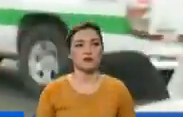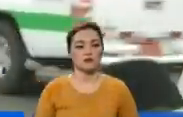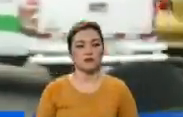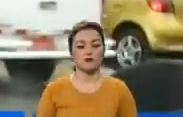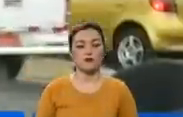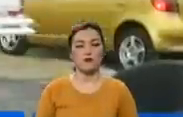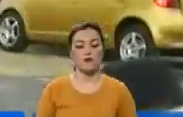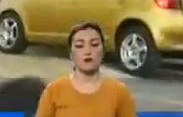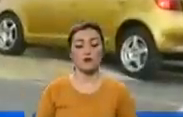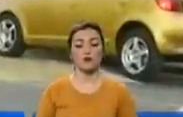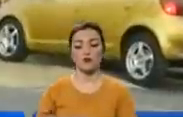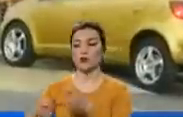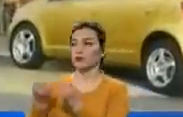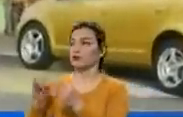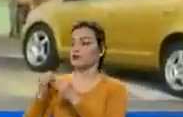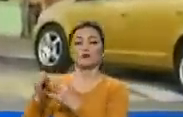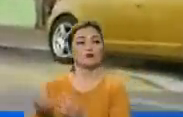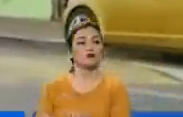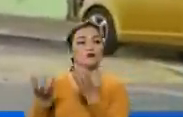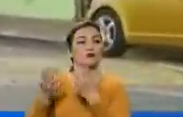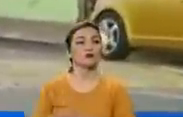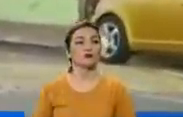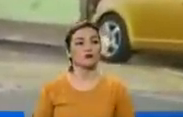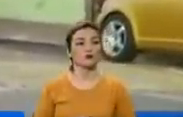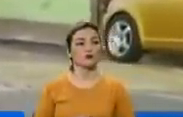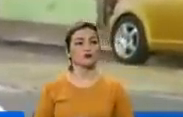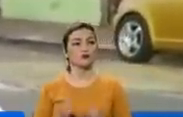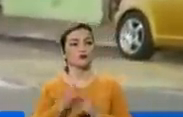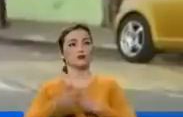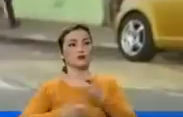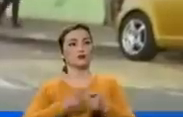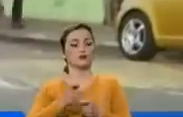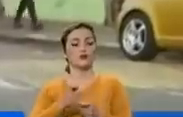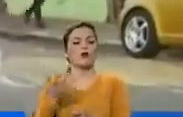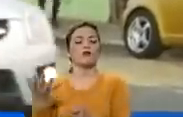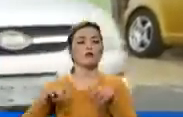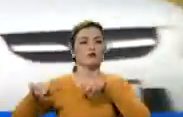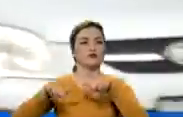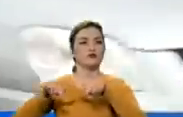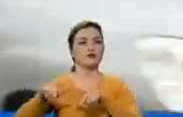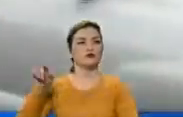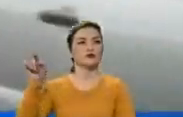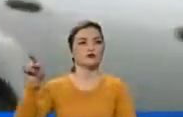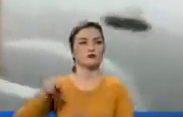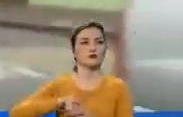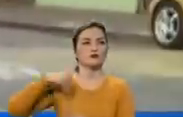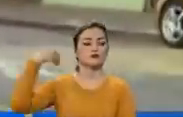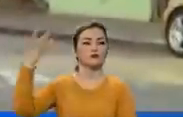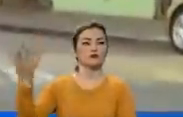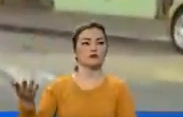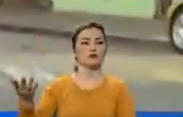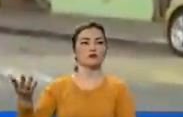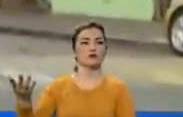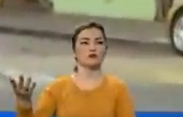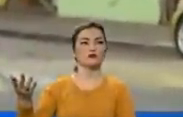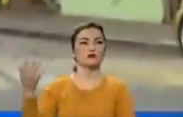problema, ¿cuántos vendedores habrían? Ya. Hay vendedores informales que vienen de los sectores de afuera, ¿no? Generando